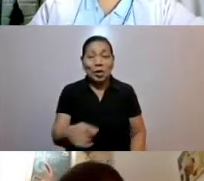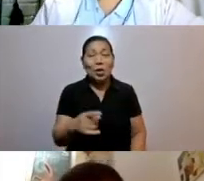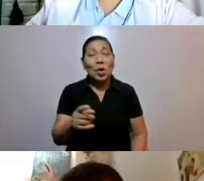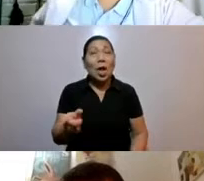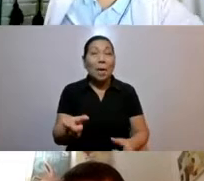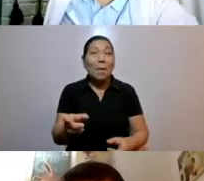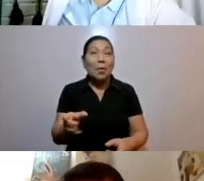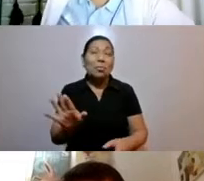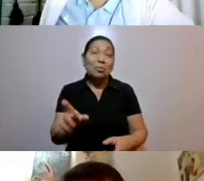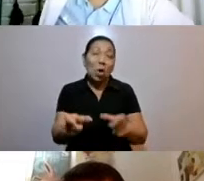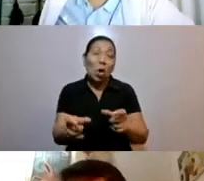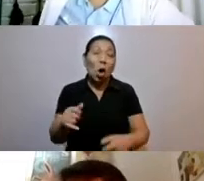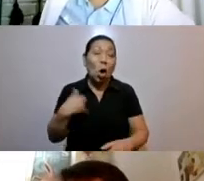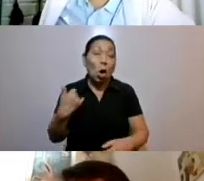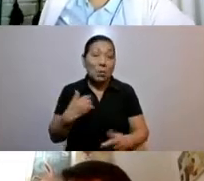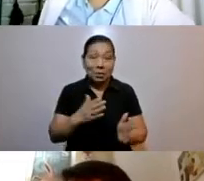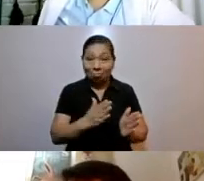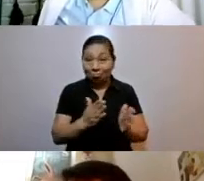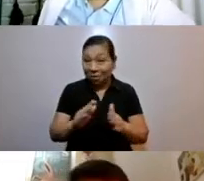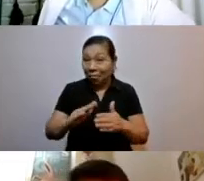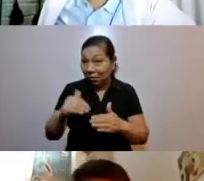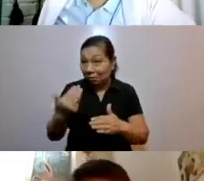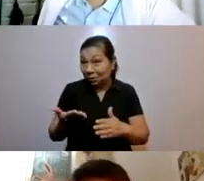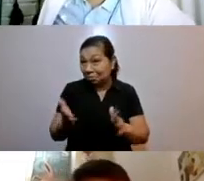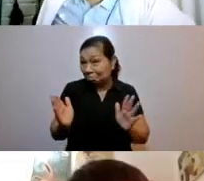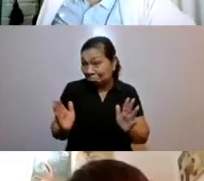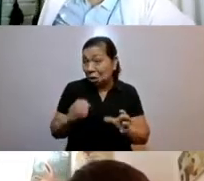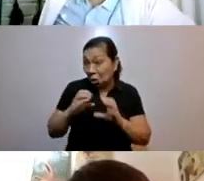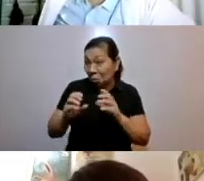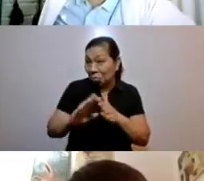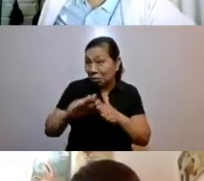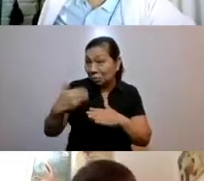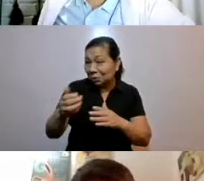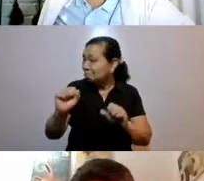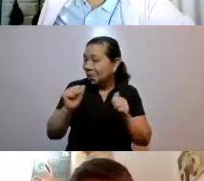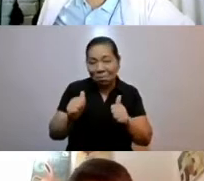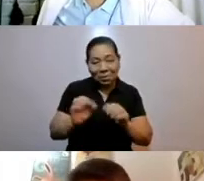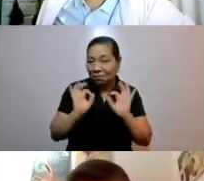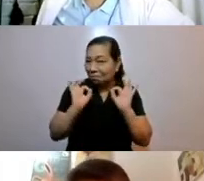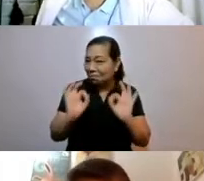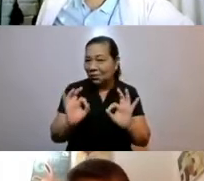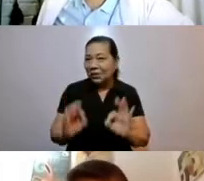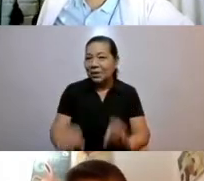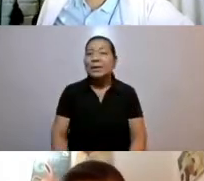jóvenes. ¿Te parece si lo dejamos para un ratito conversar eso? Excelente, perfecto.